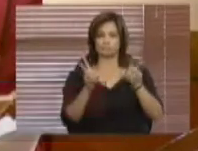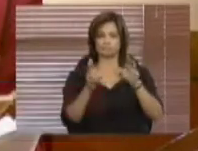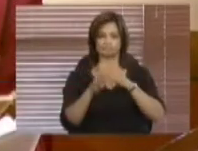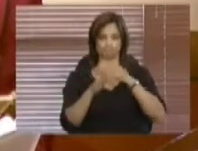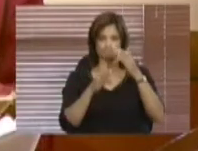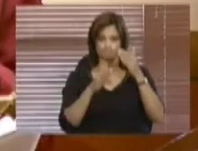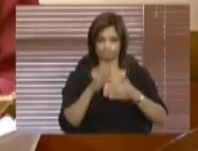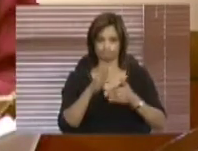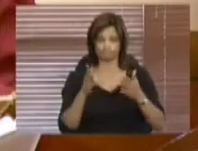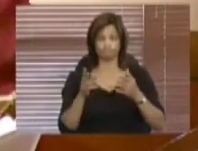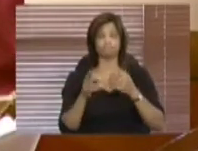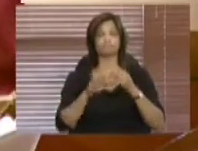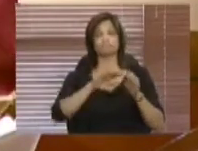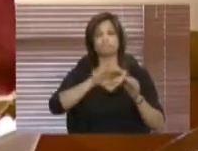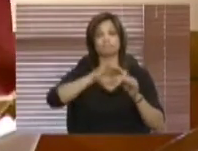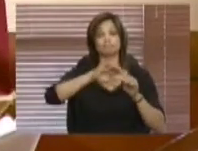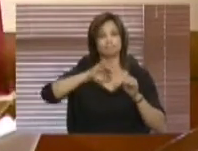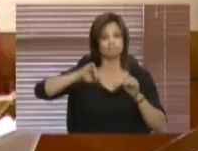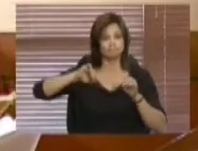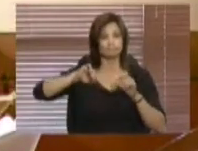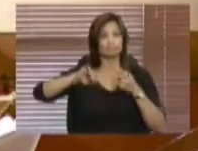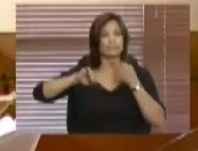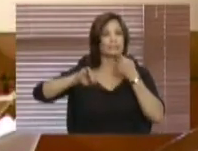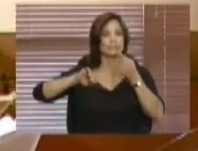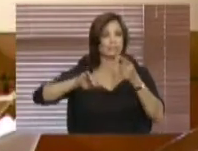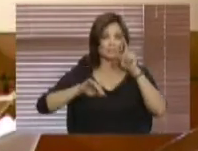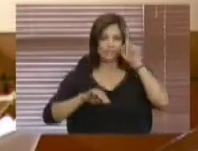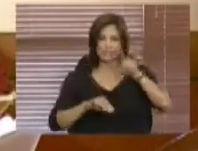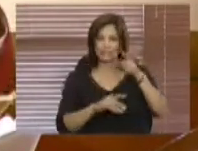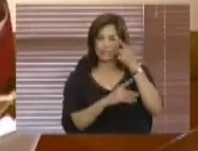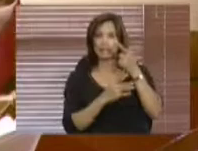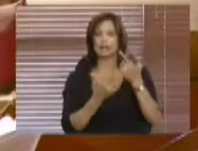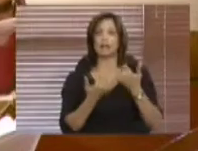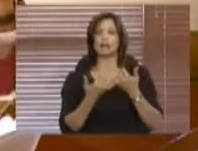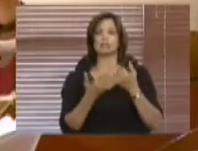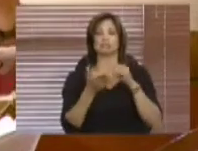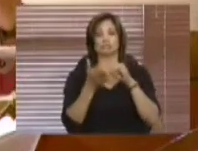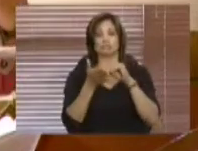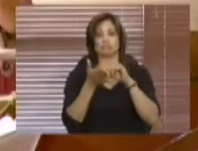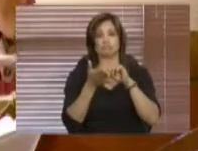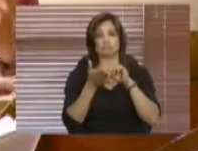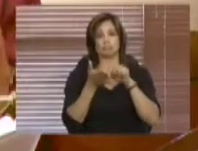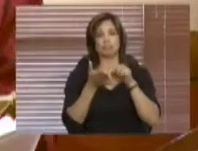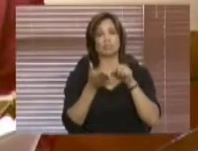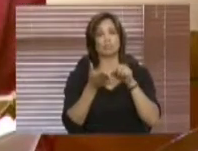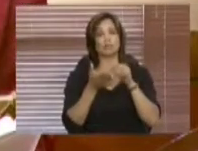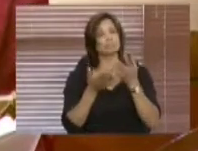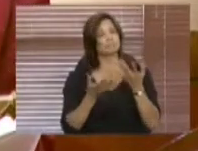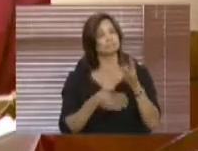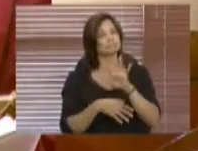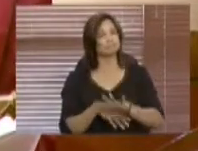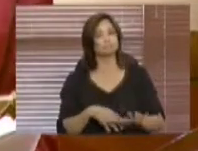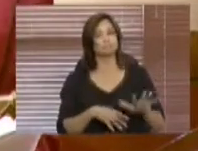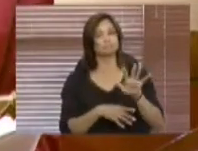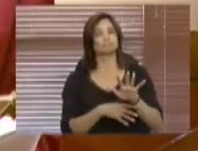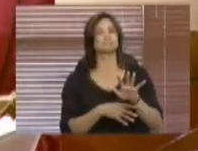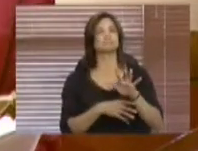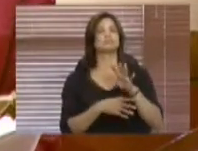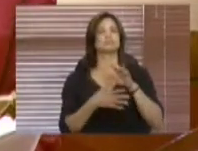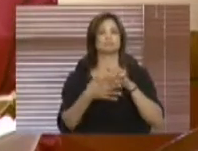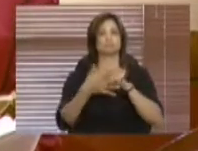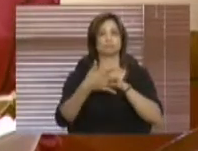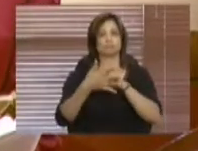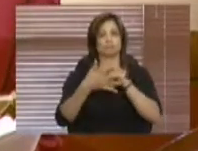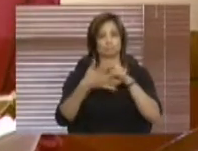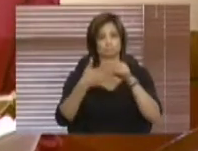cita. Señalamos que el mismo debía contar, cito, con por lo menos los 5